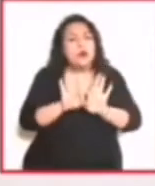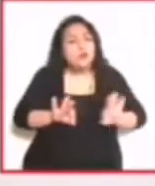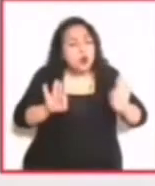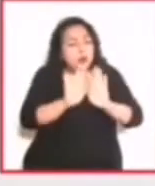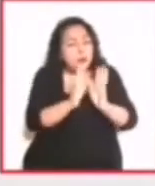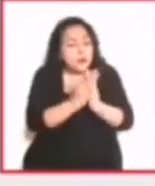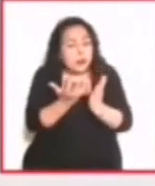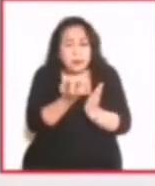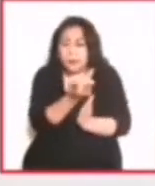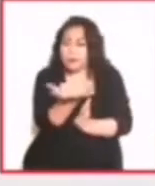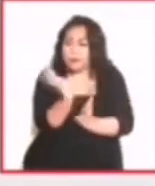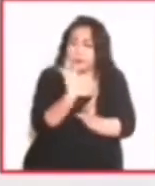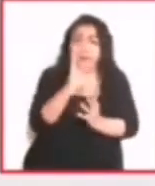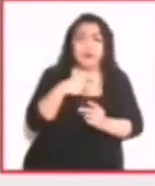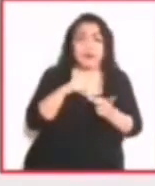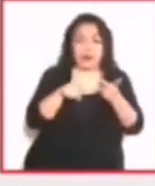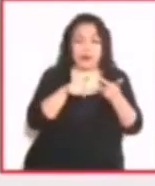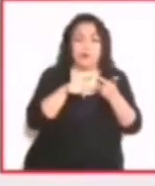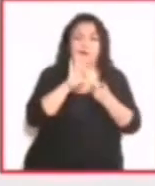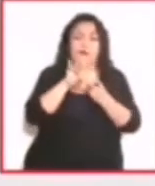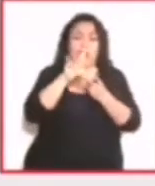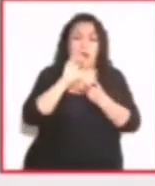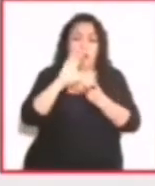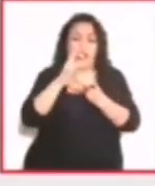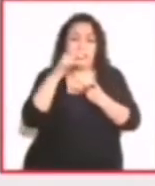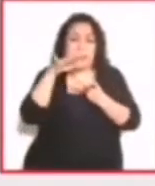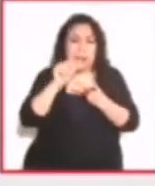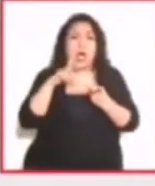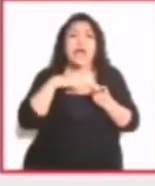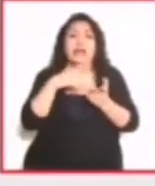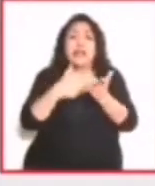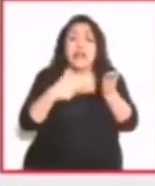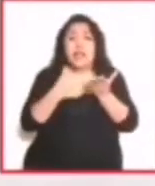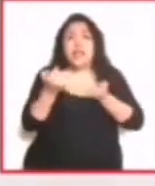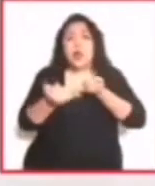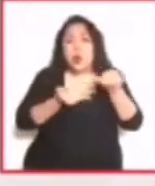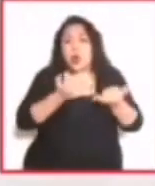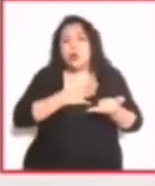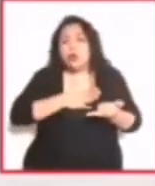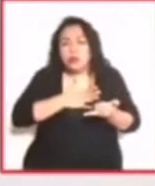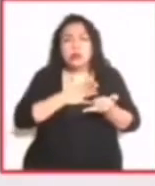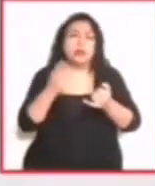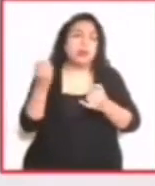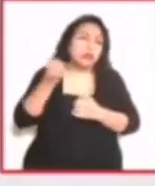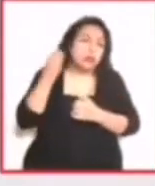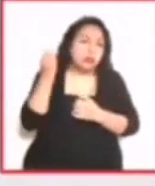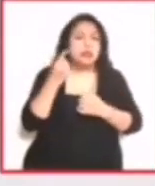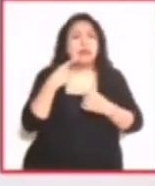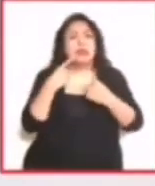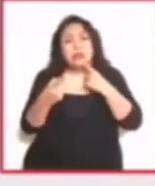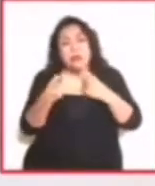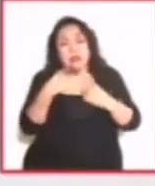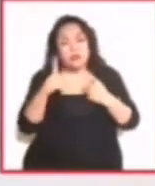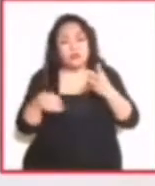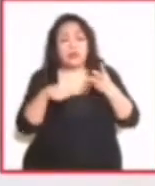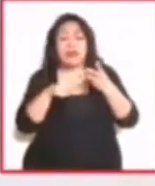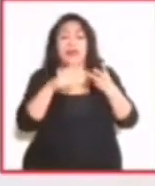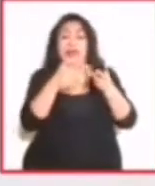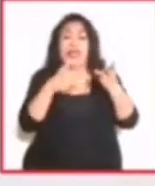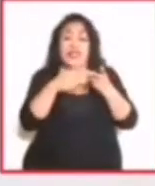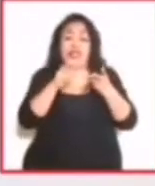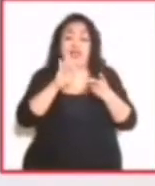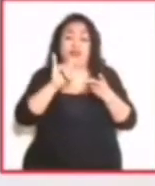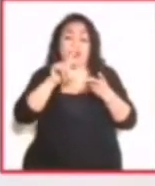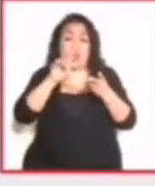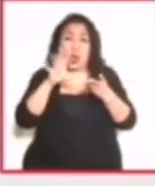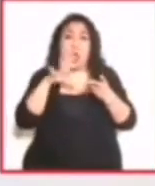En Filochamacos se realizarán talleres lúdicos, charlas y mesas interactivas. Y en Talleres Filo se ha preparado, además de